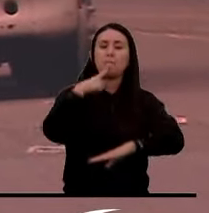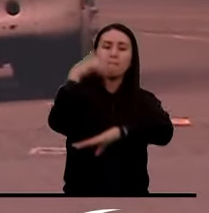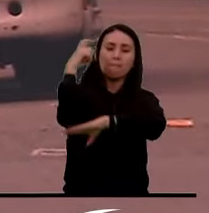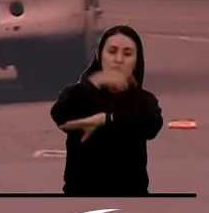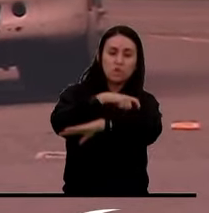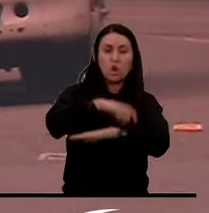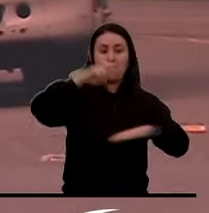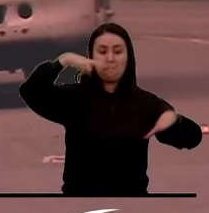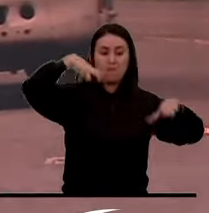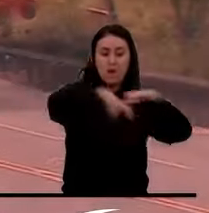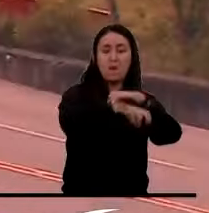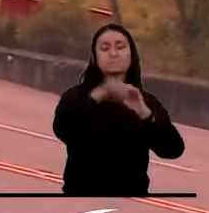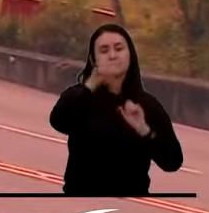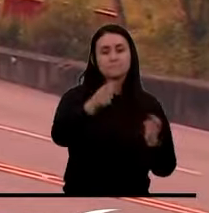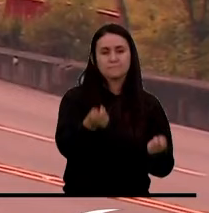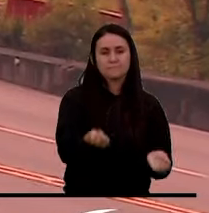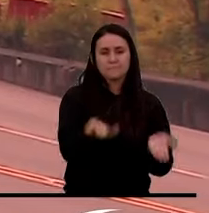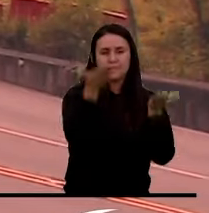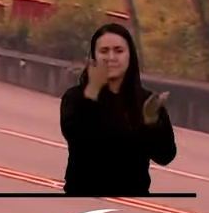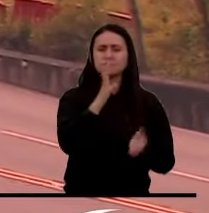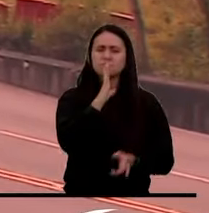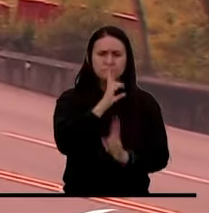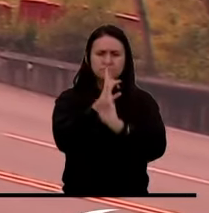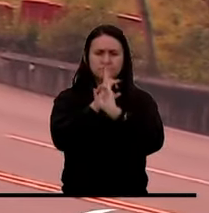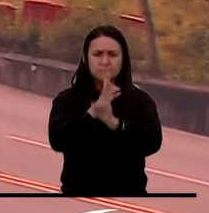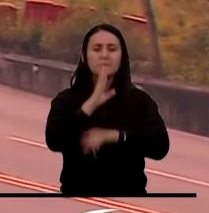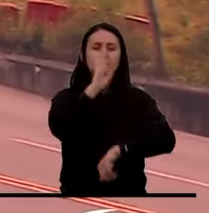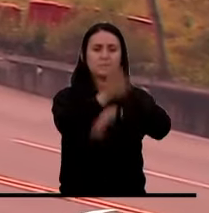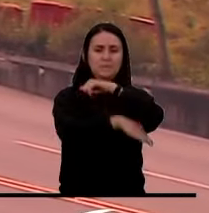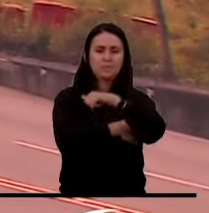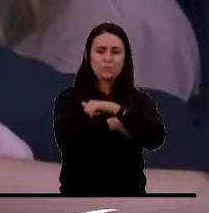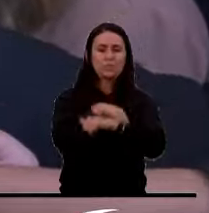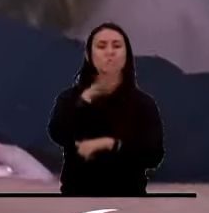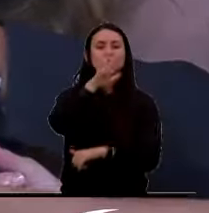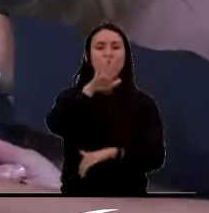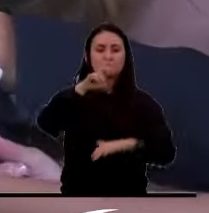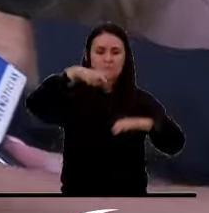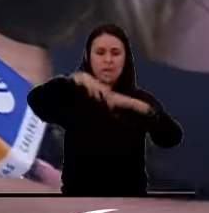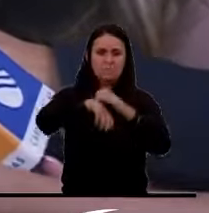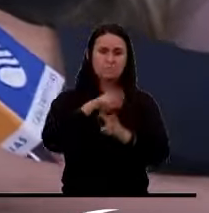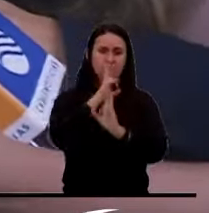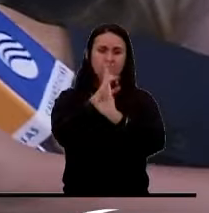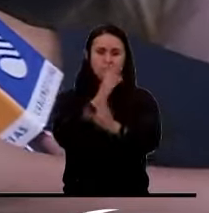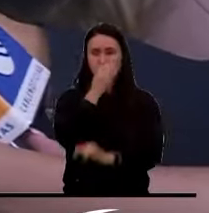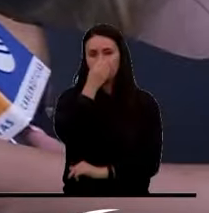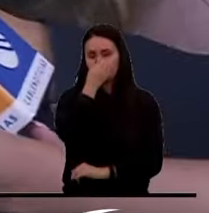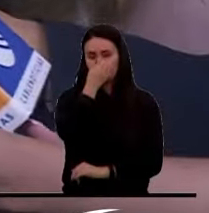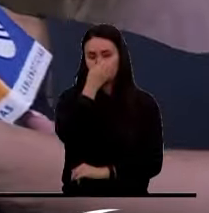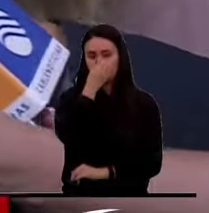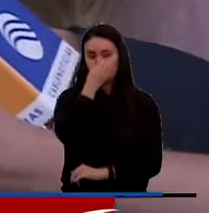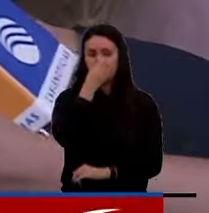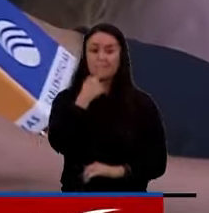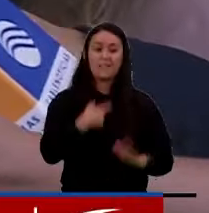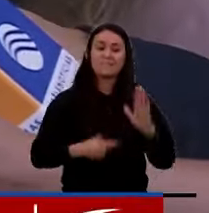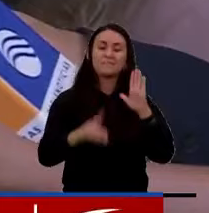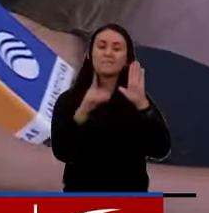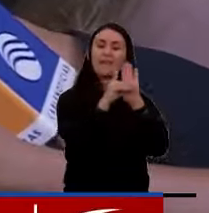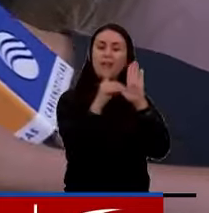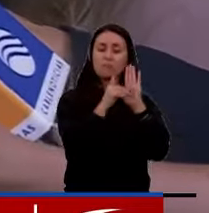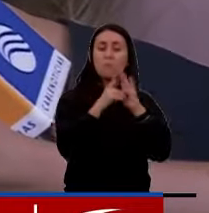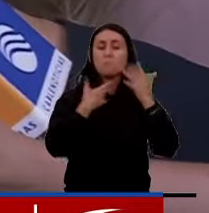minero. El anuncio lo hizo el ministro de Hacienda, Ricardo Bonilla. El decreto de grandes consumidores sale este fin de